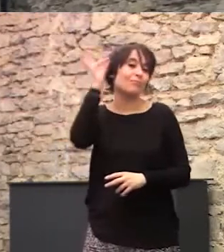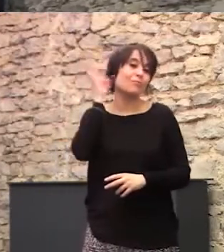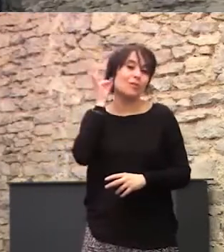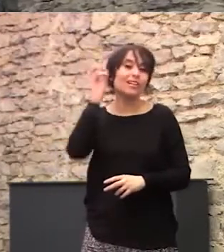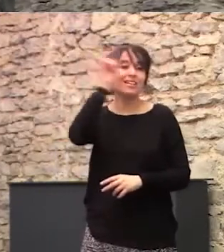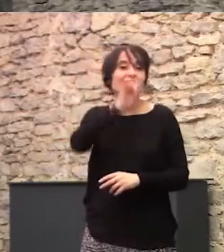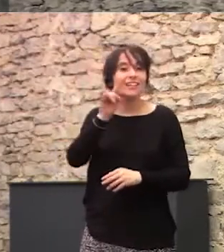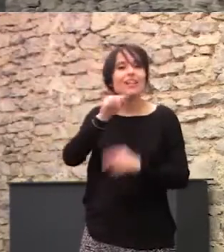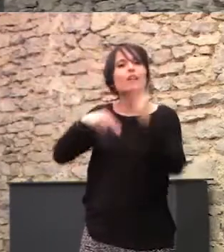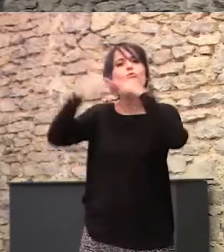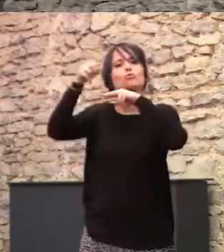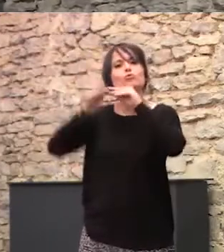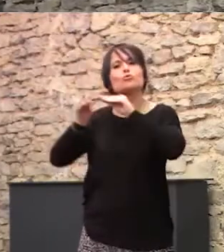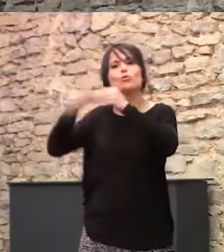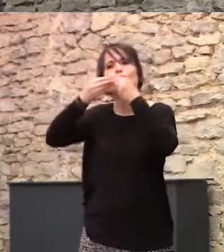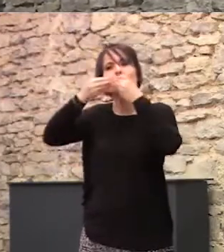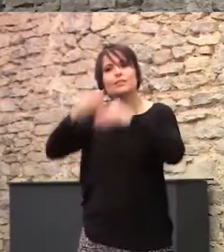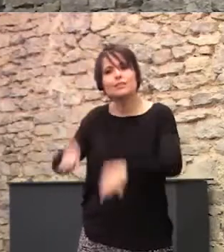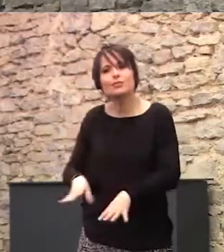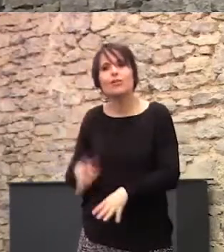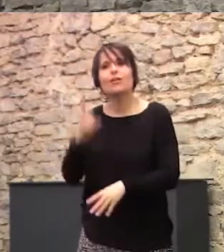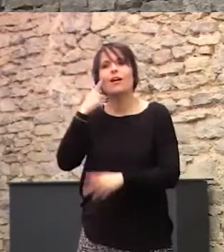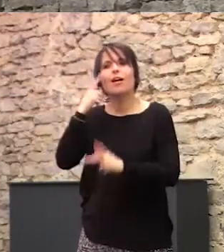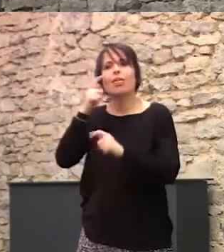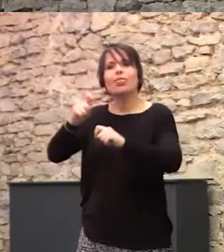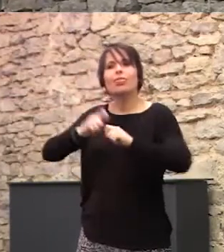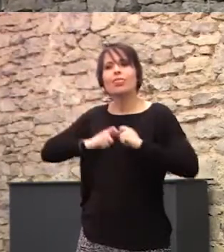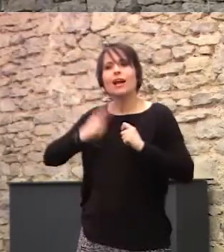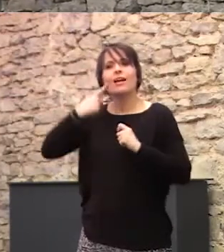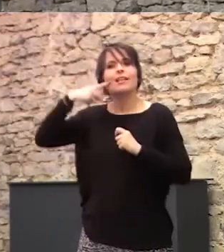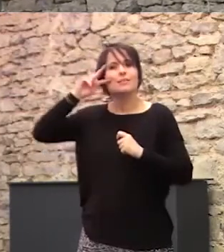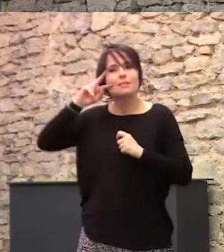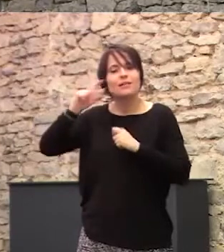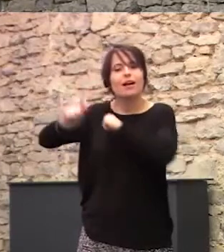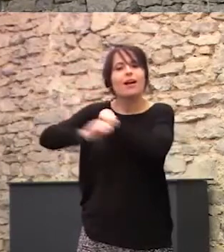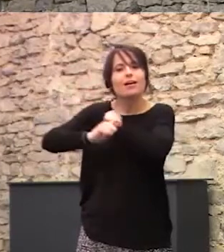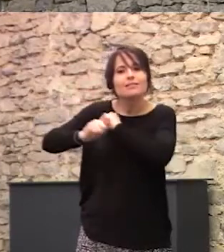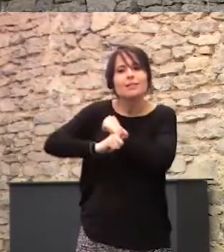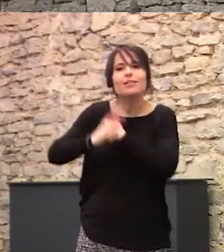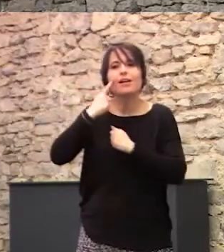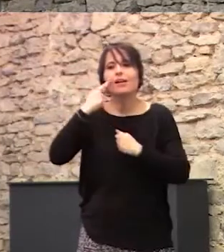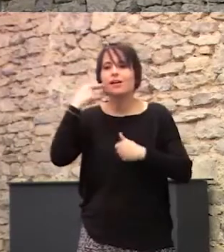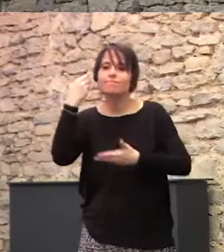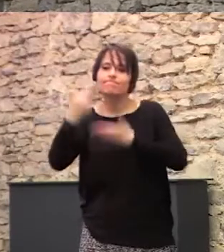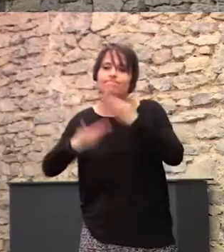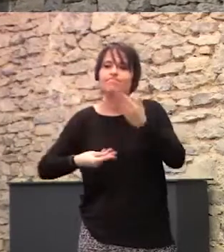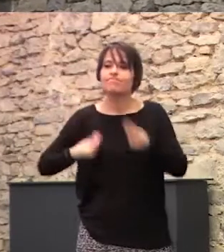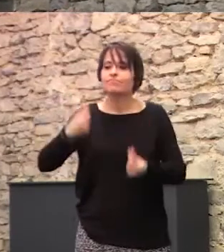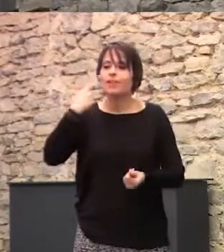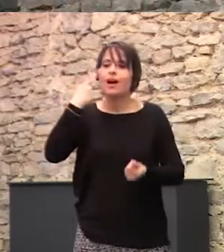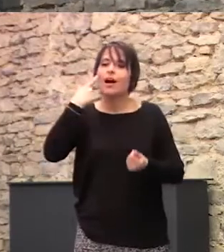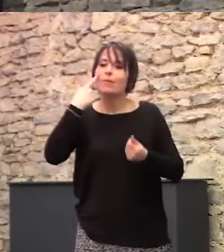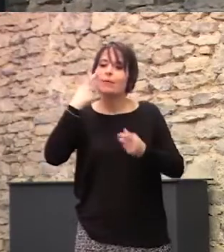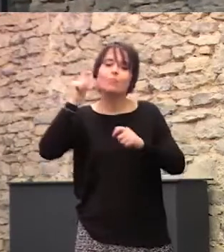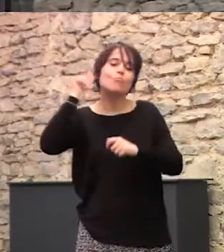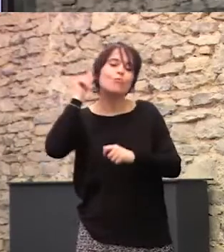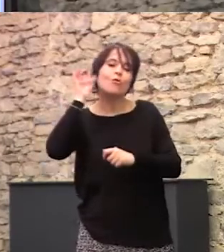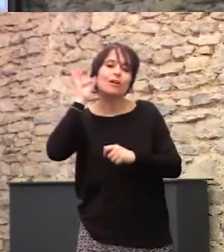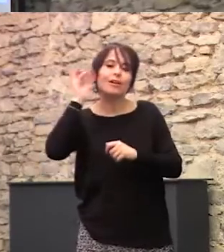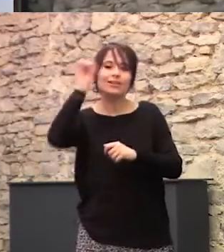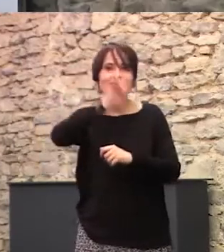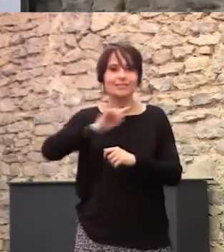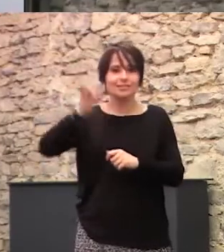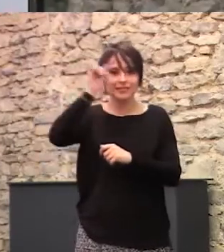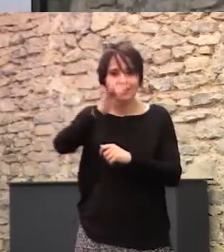que recoge y reconoce las experiencias, las estrategias que están desarrollando las mujeres negras